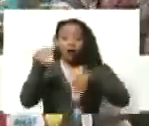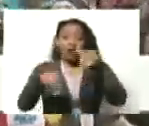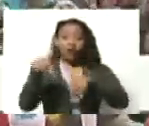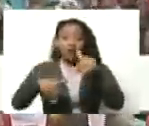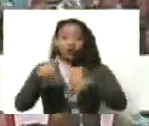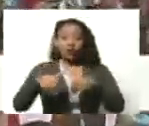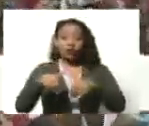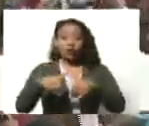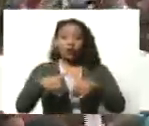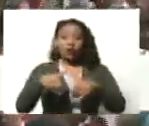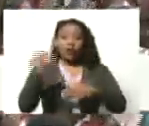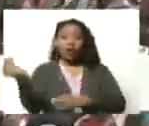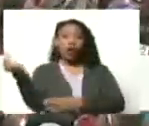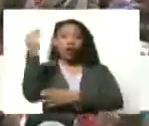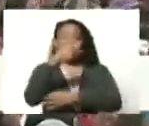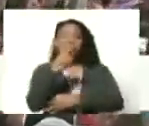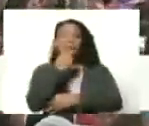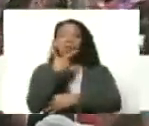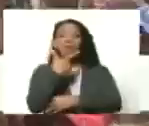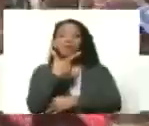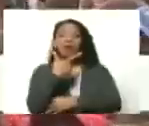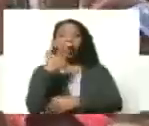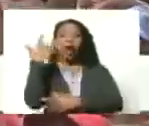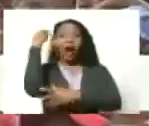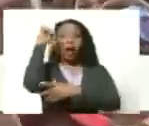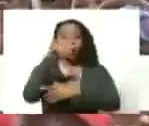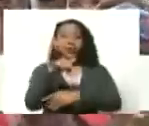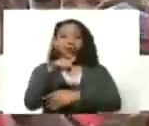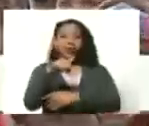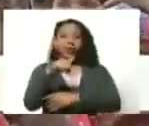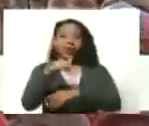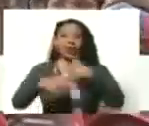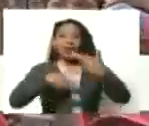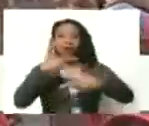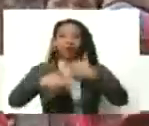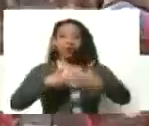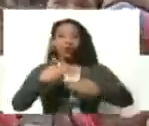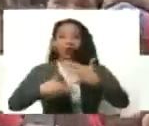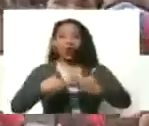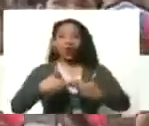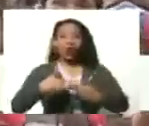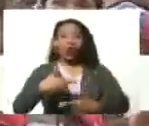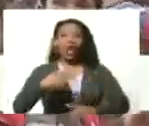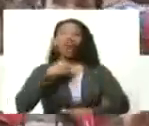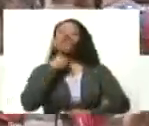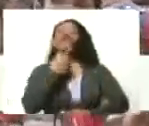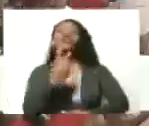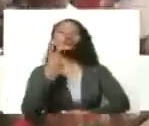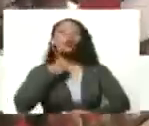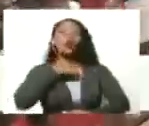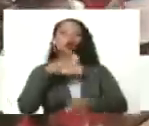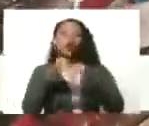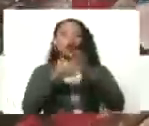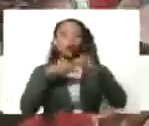voto de lo más bello y hermoso que tiene esta revolución, que son las bases de nuestro